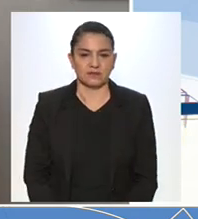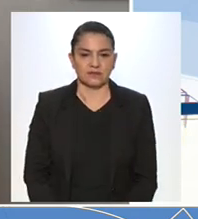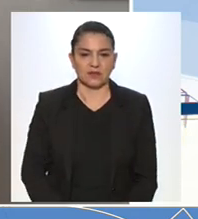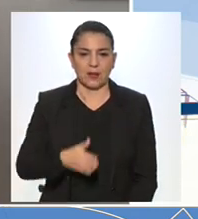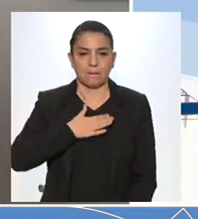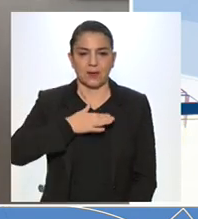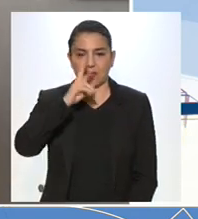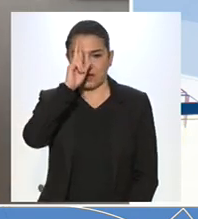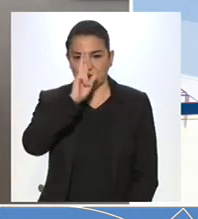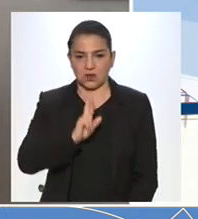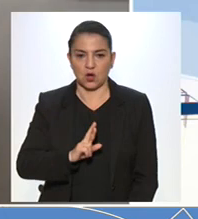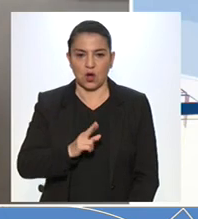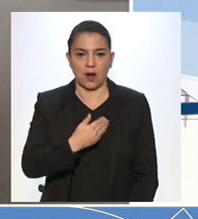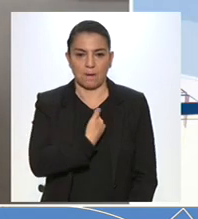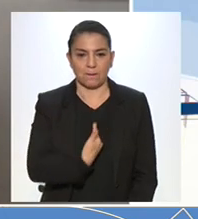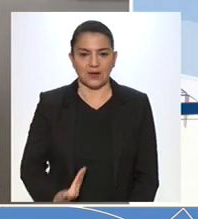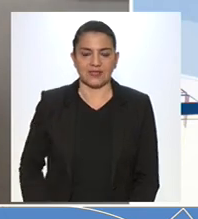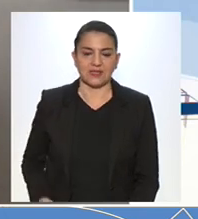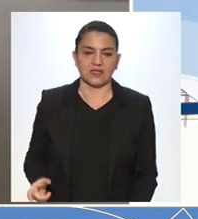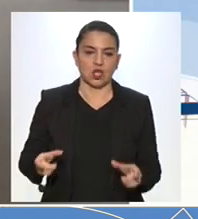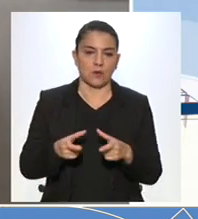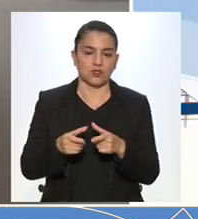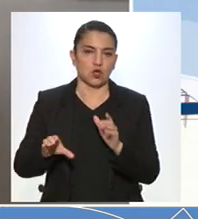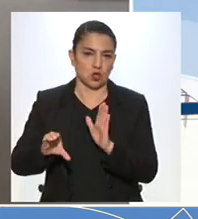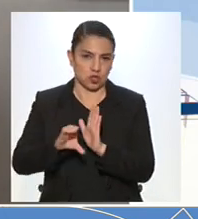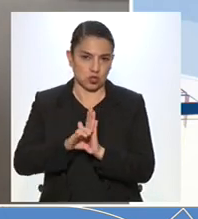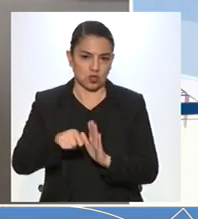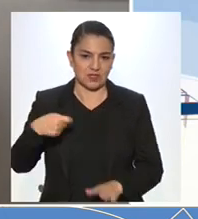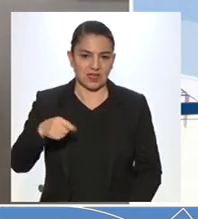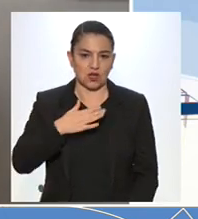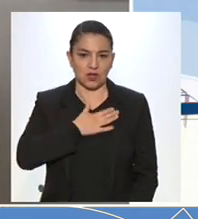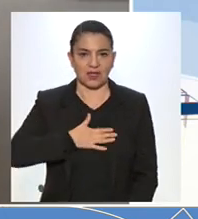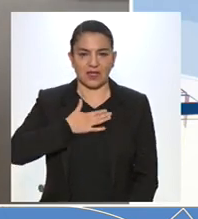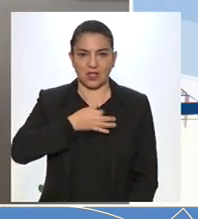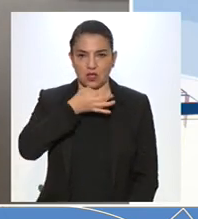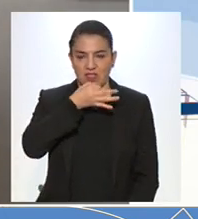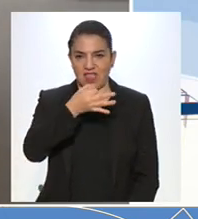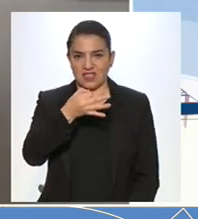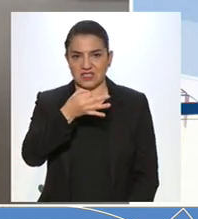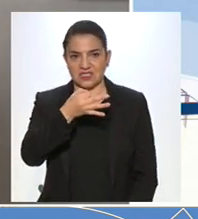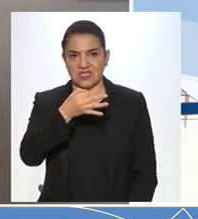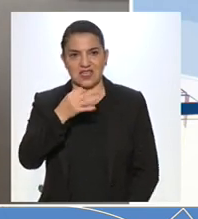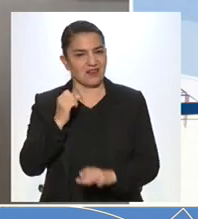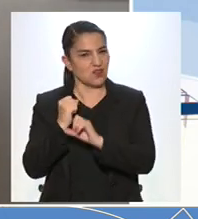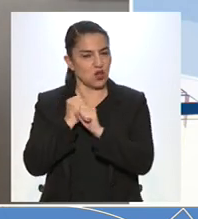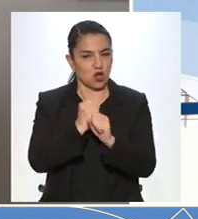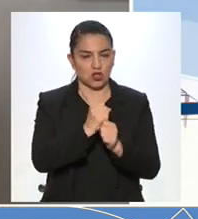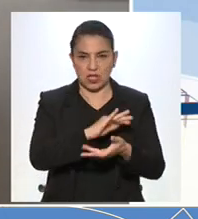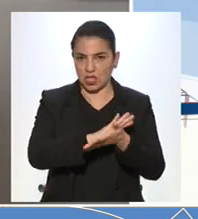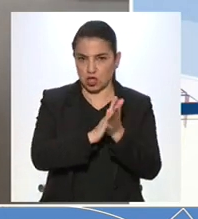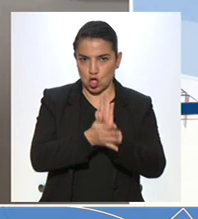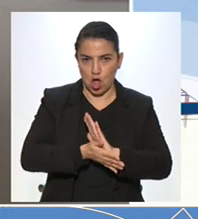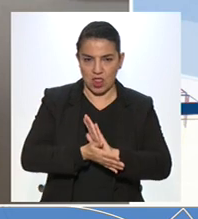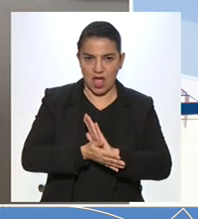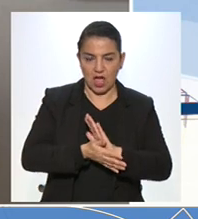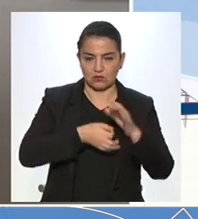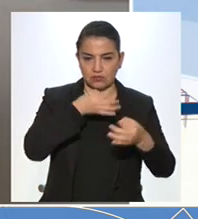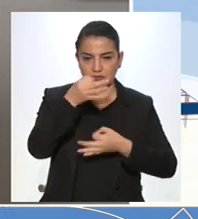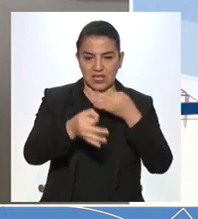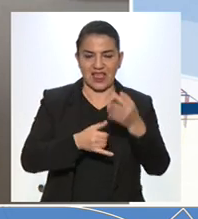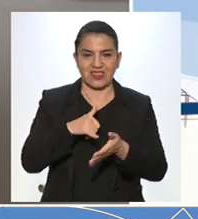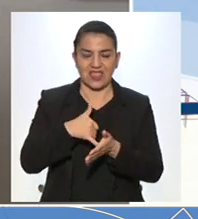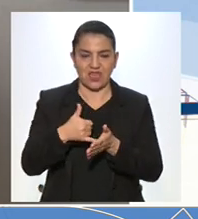rol de presidente de la Comisión de Constitución del Senado, quiero manifestar mi total rechazo a todas estas manifestaciones que debilitan